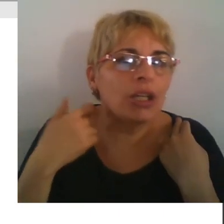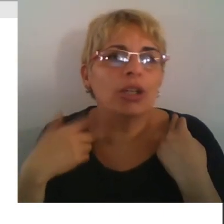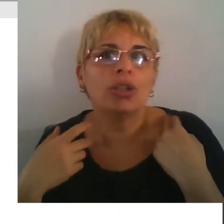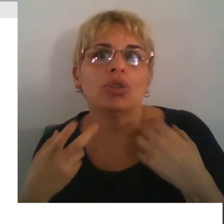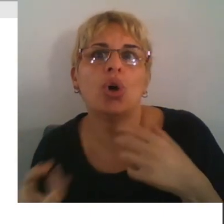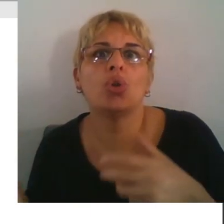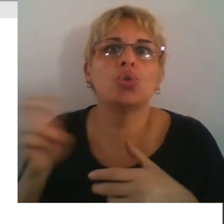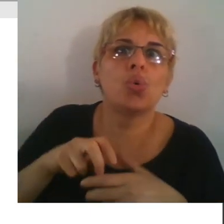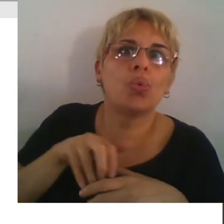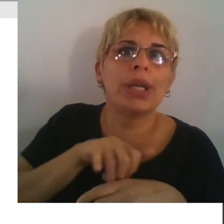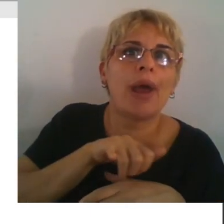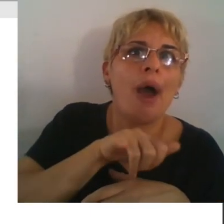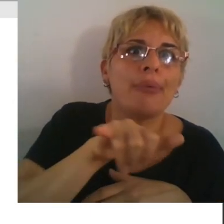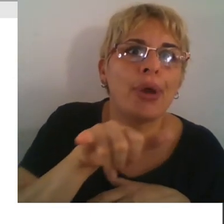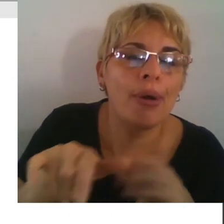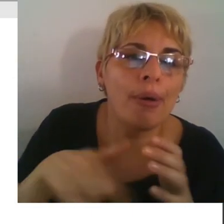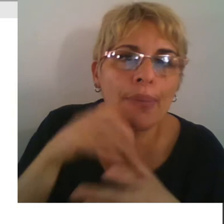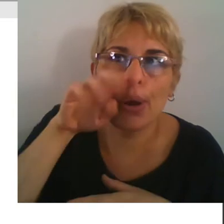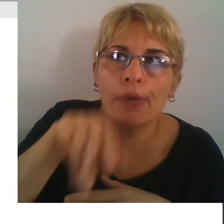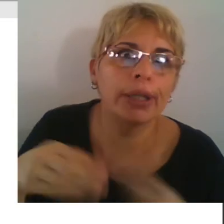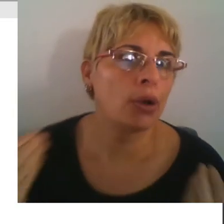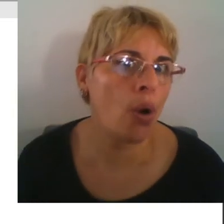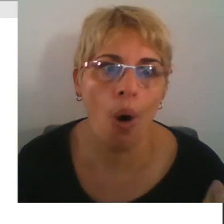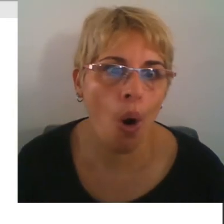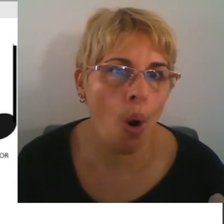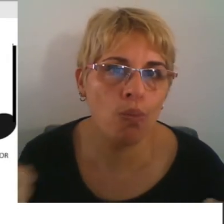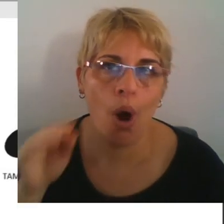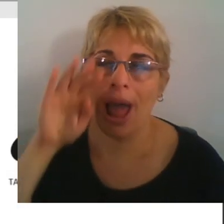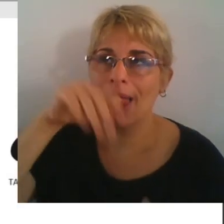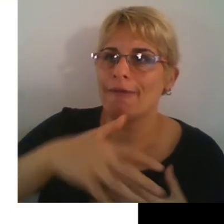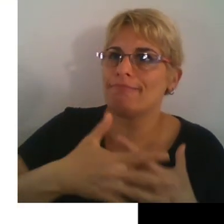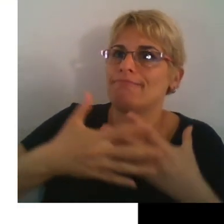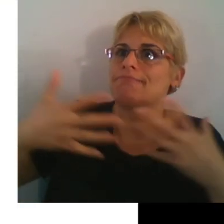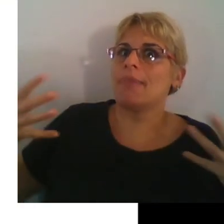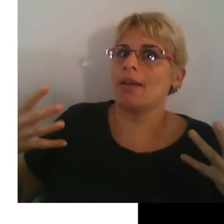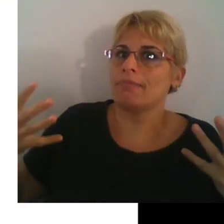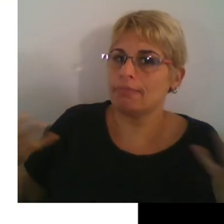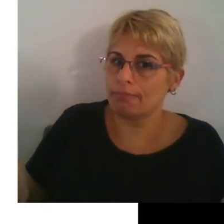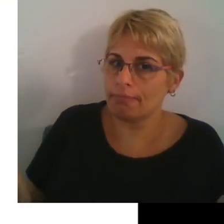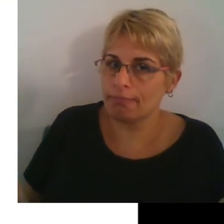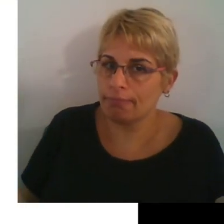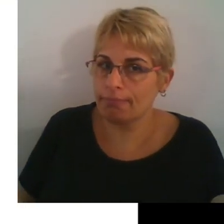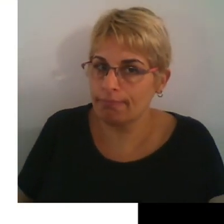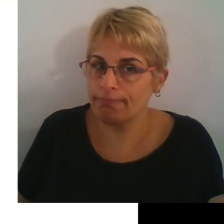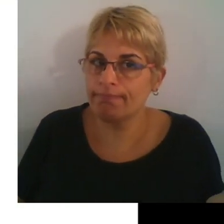se volvieron en avión, pero Víctor, el elefante,